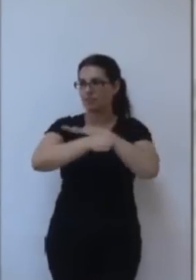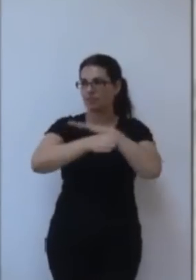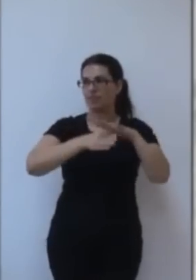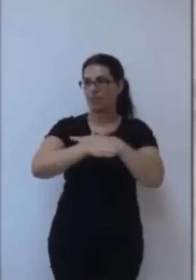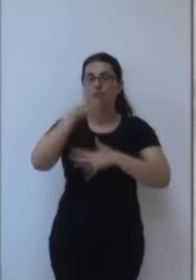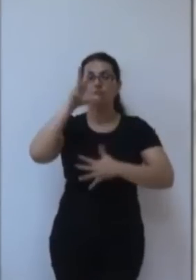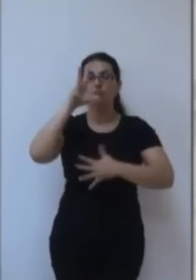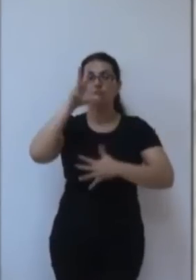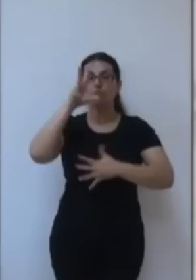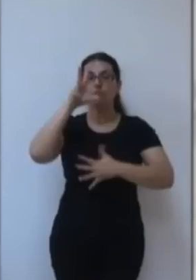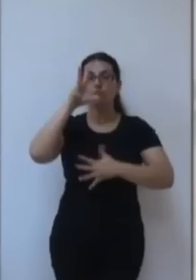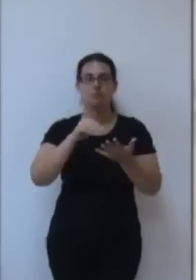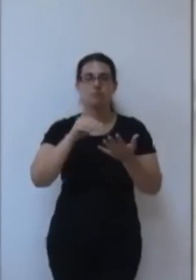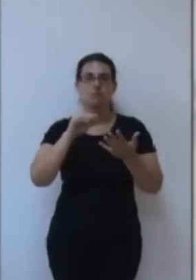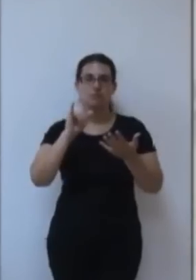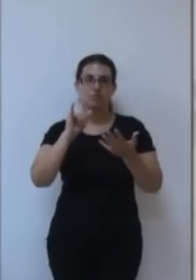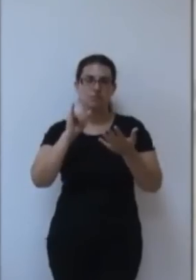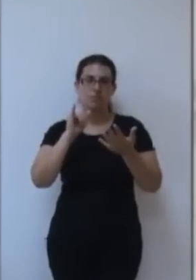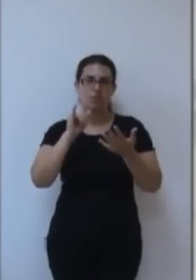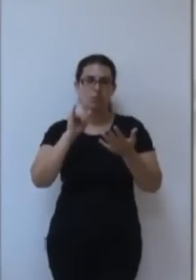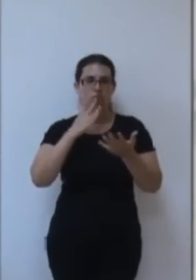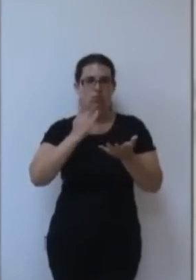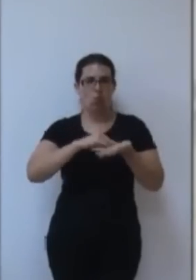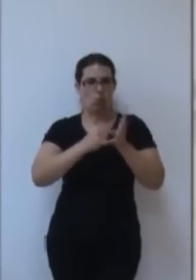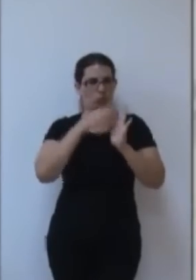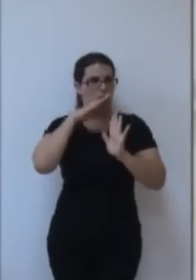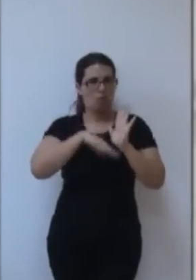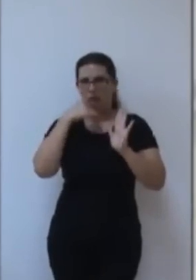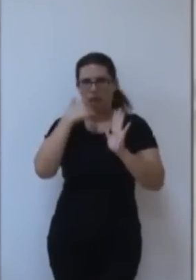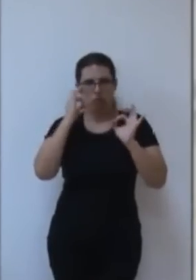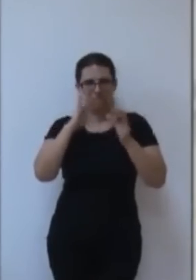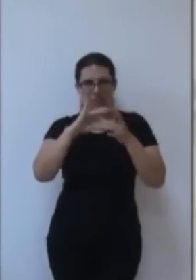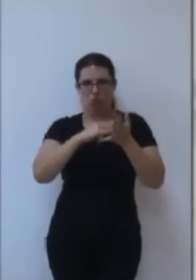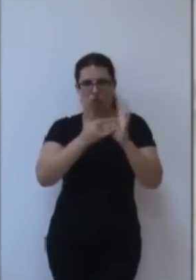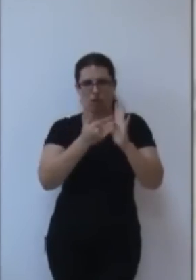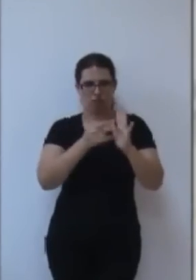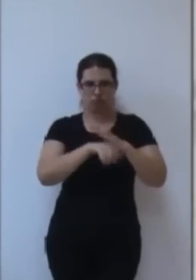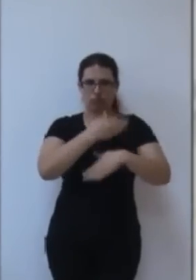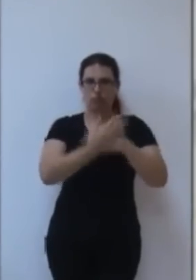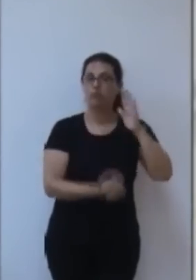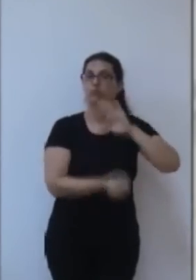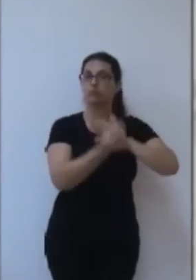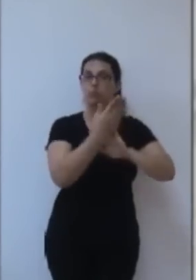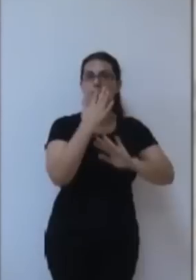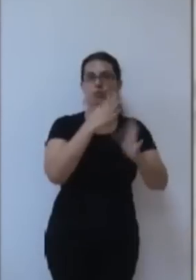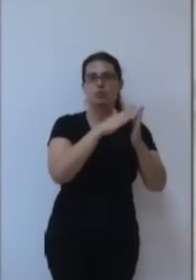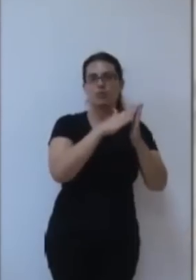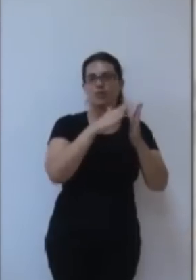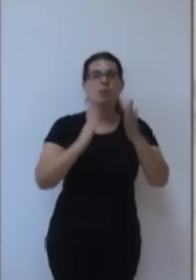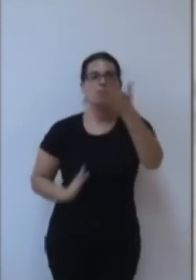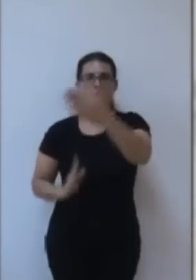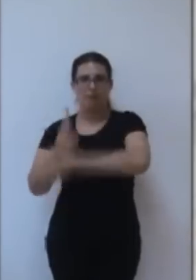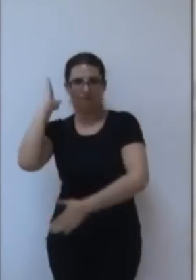accesibilidad tecnológicas, pero se interrumpe, ¿no? Se cortocircuita porque es una solución parcial en la cadena, pero